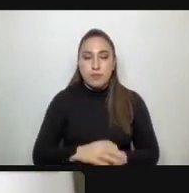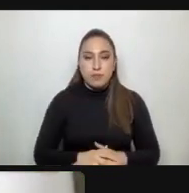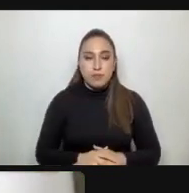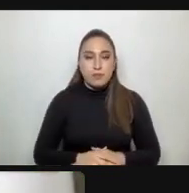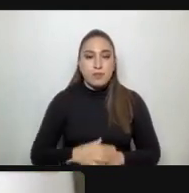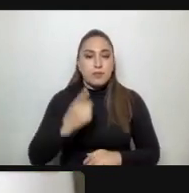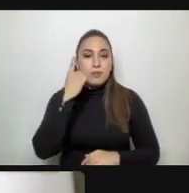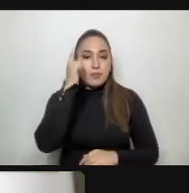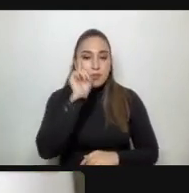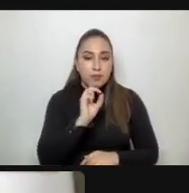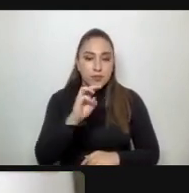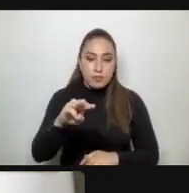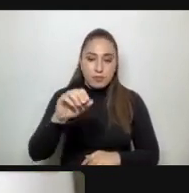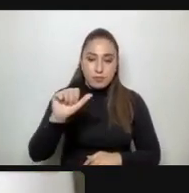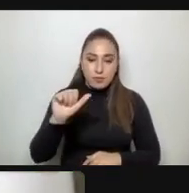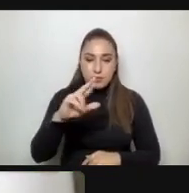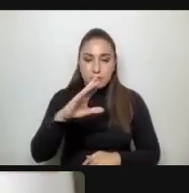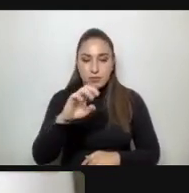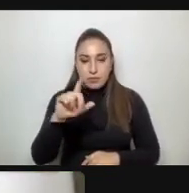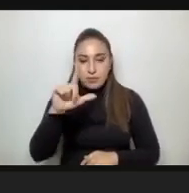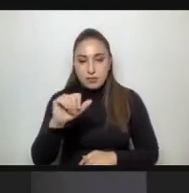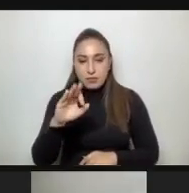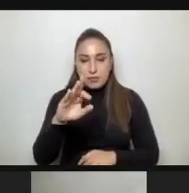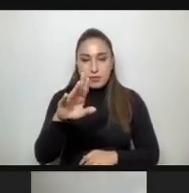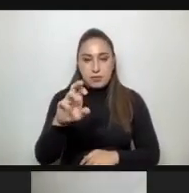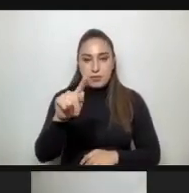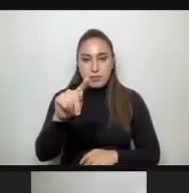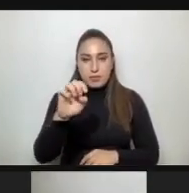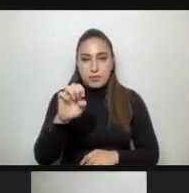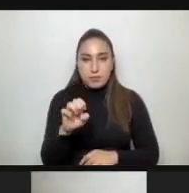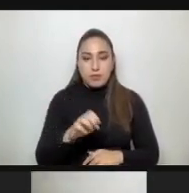Diputada Marcela Fuente Castillo.